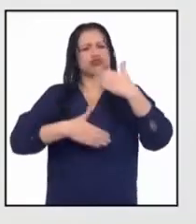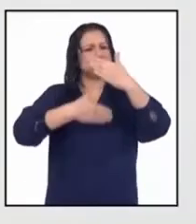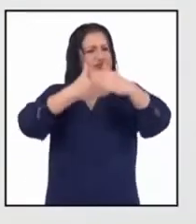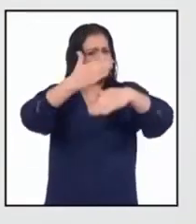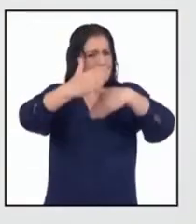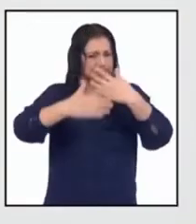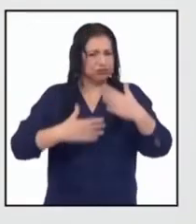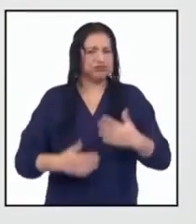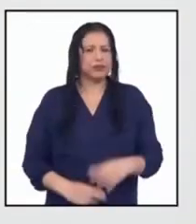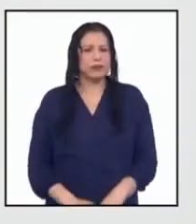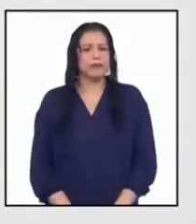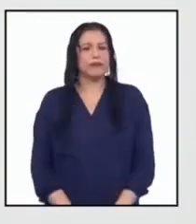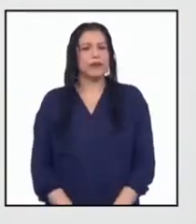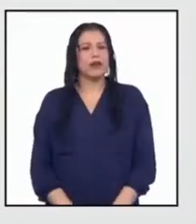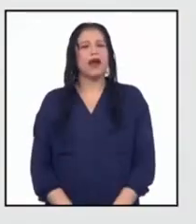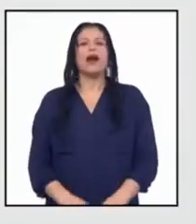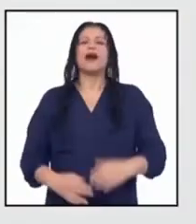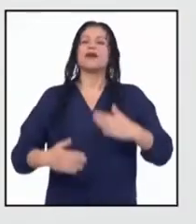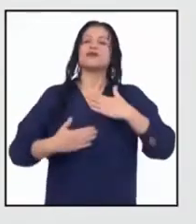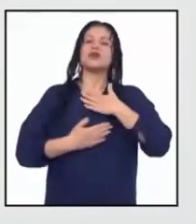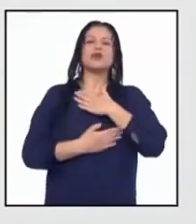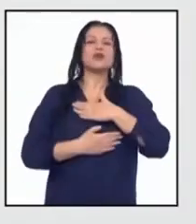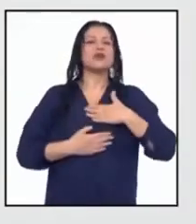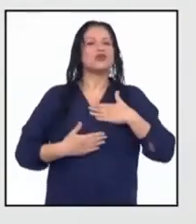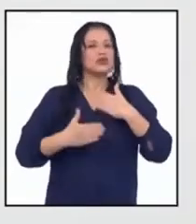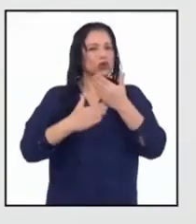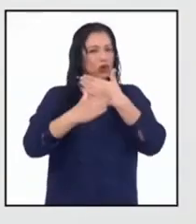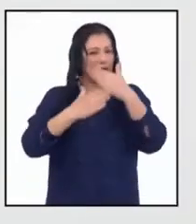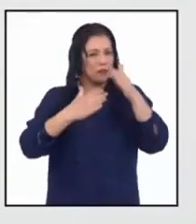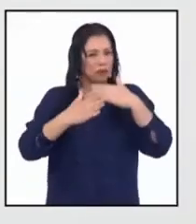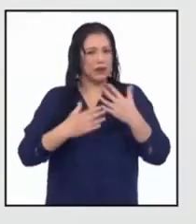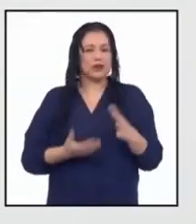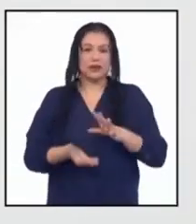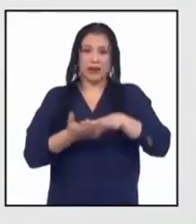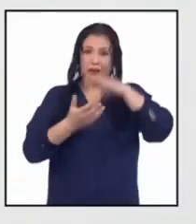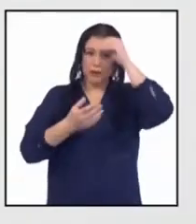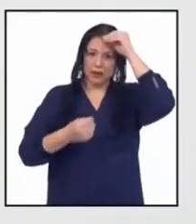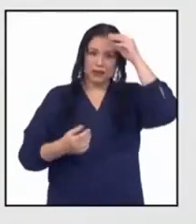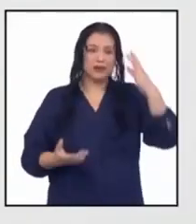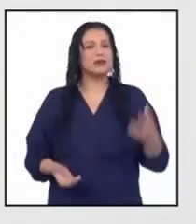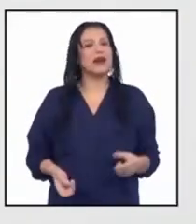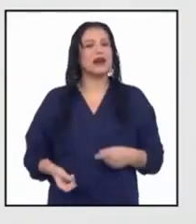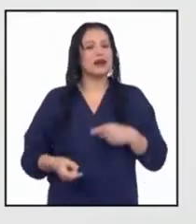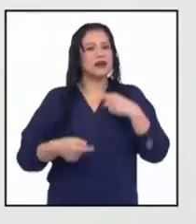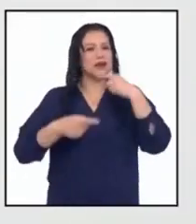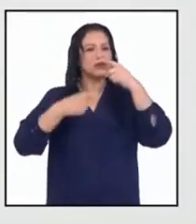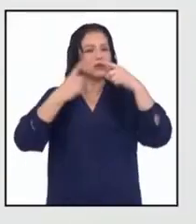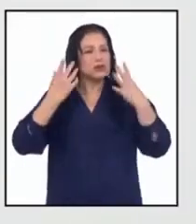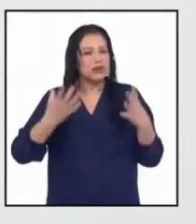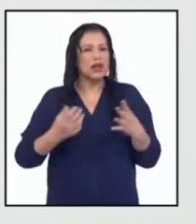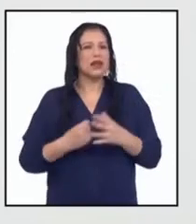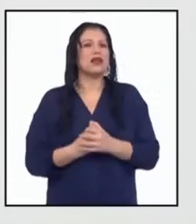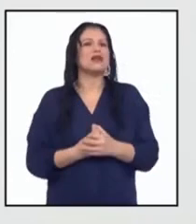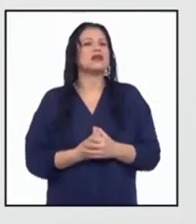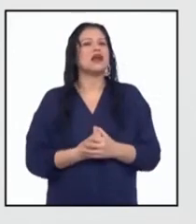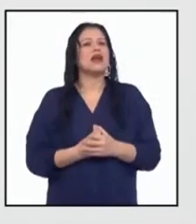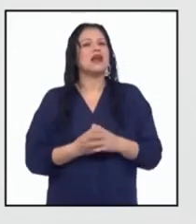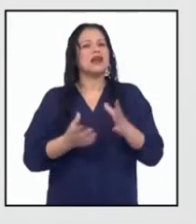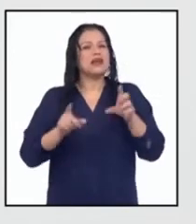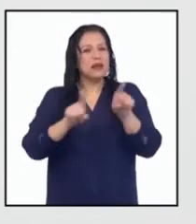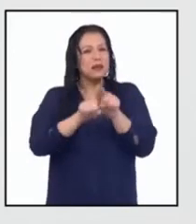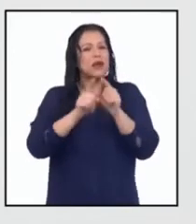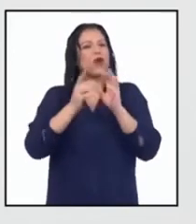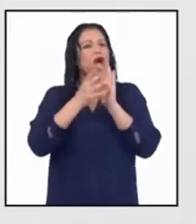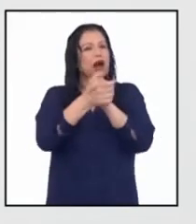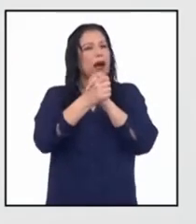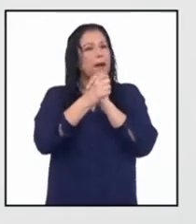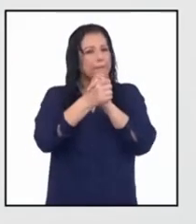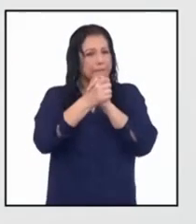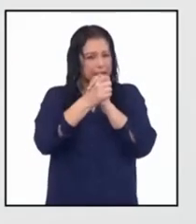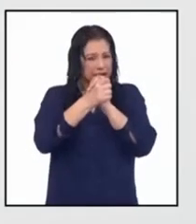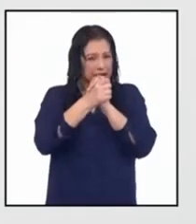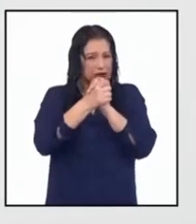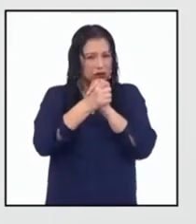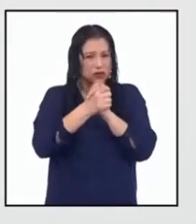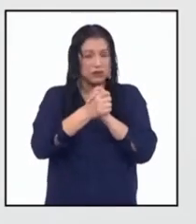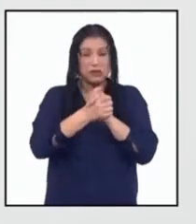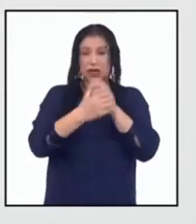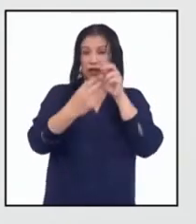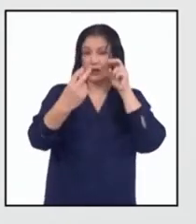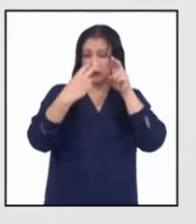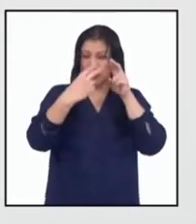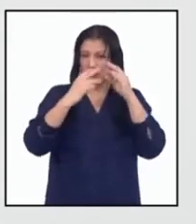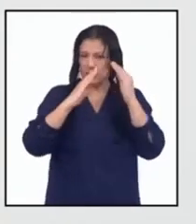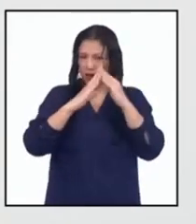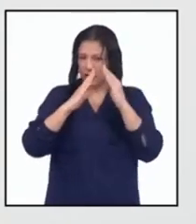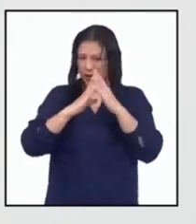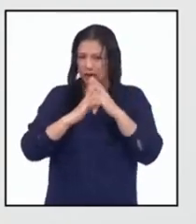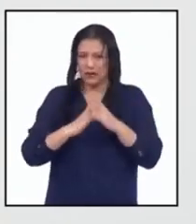Bueno, ha sido un gusto compartir aprendizajes con ustedes y con todos nuestros amigos que nos ven desde sus